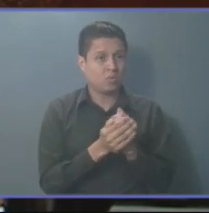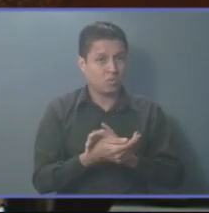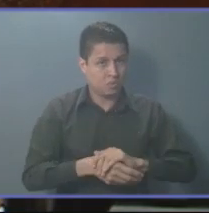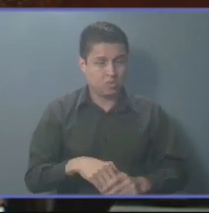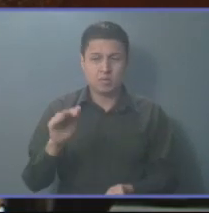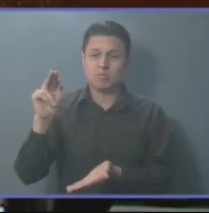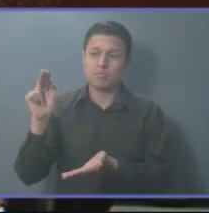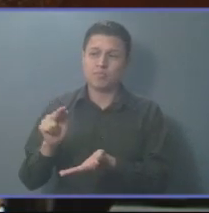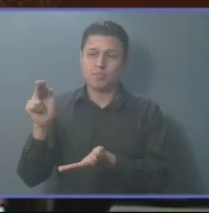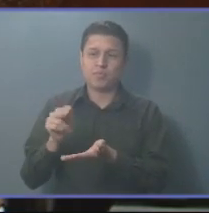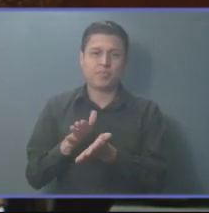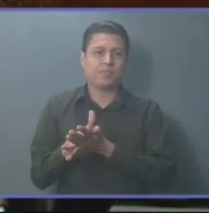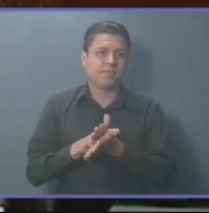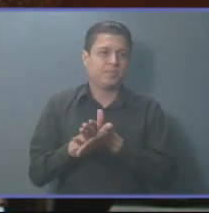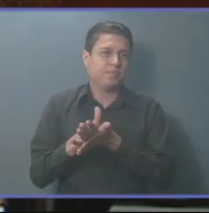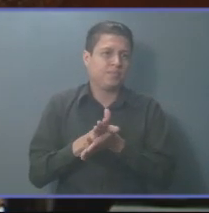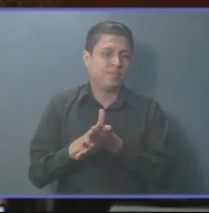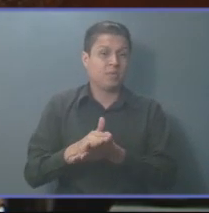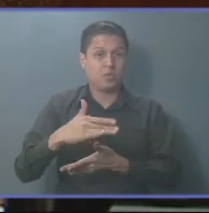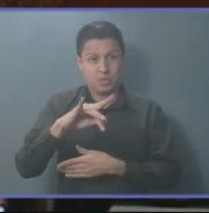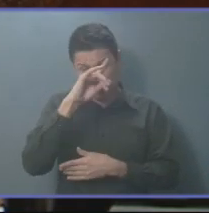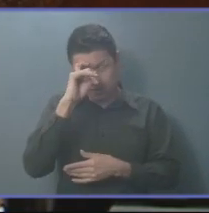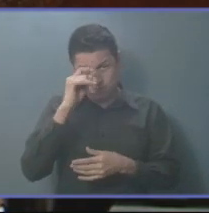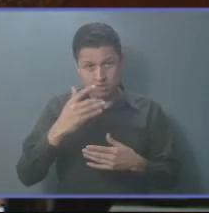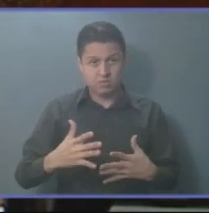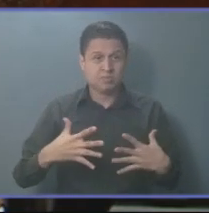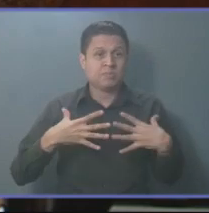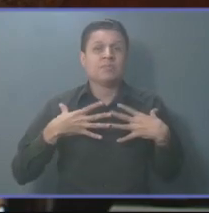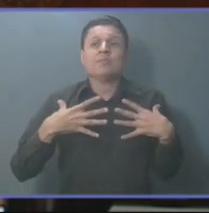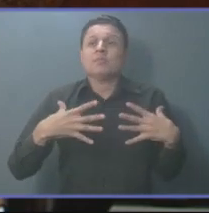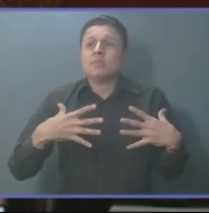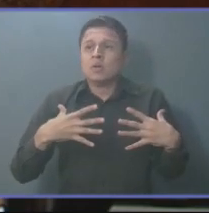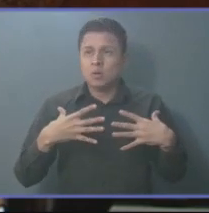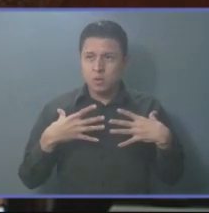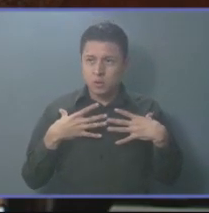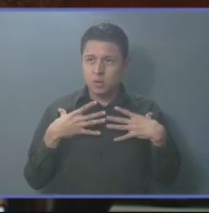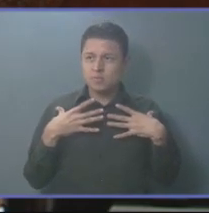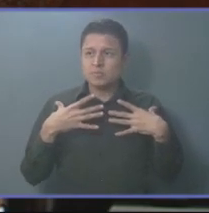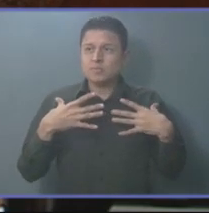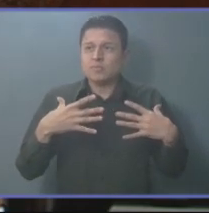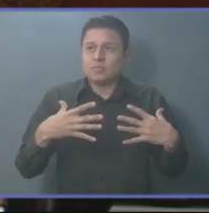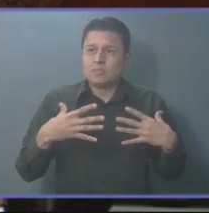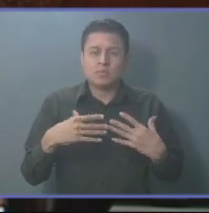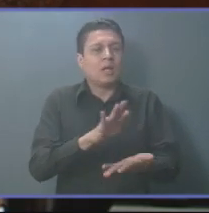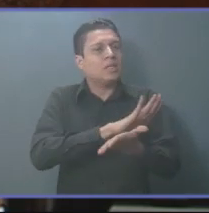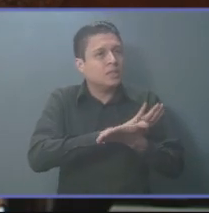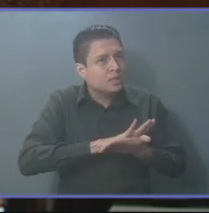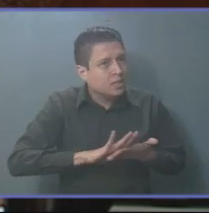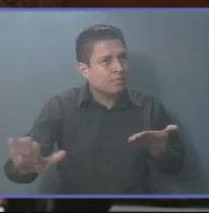prácticas saludables respiratorias en el lugar de trabajo. C.